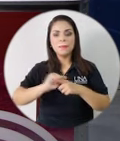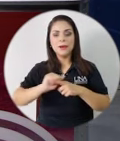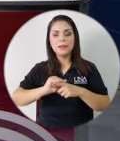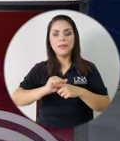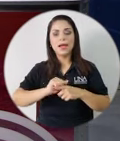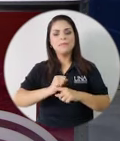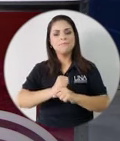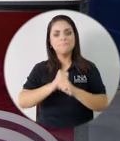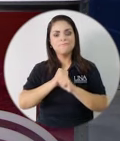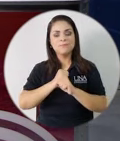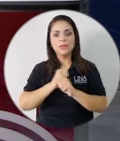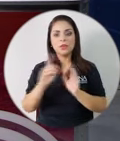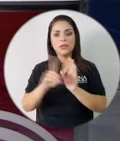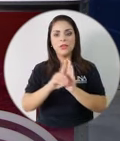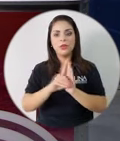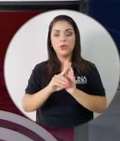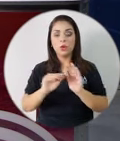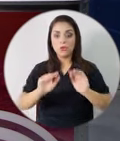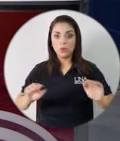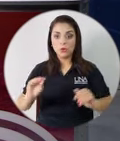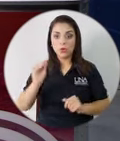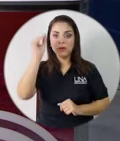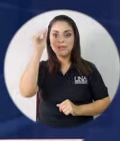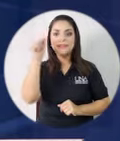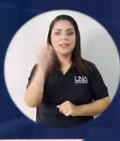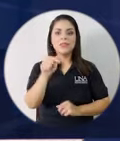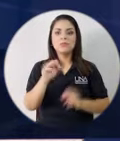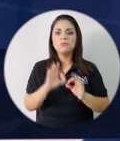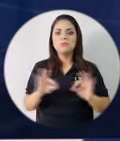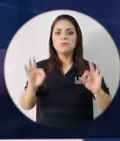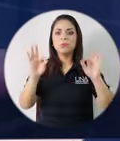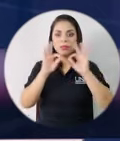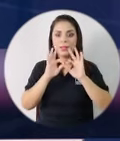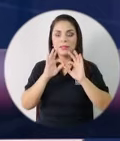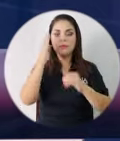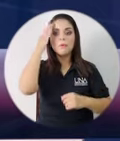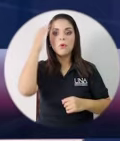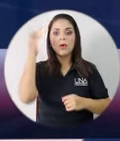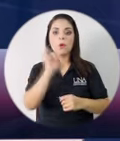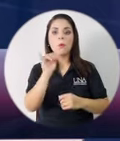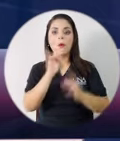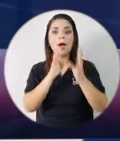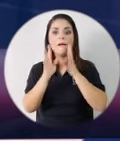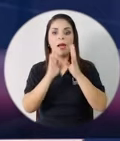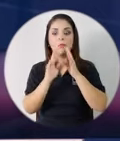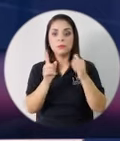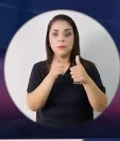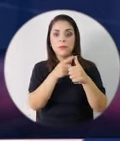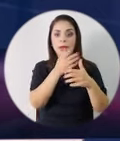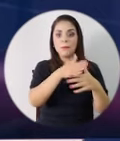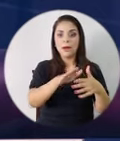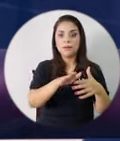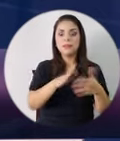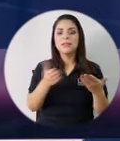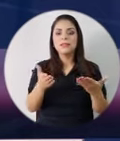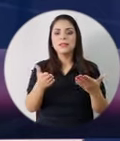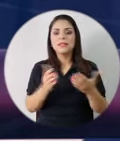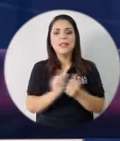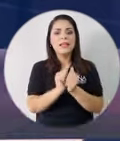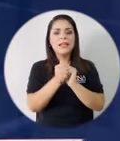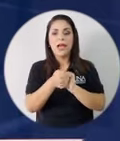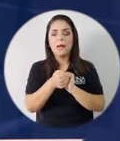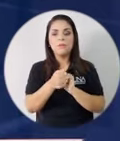la garantía de los derechos de niños, niñas y adolescentes. Esto es muy importante porque como conversábamos en el